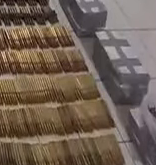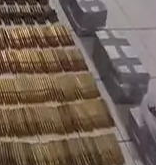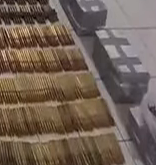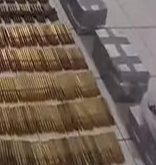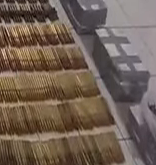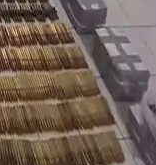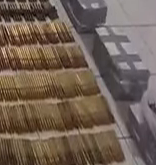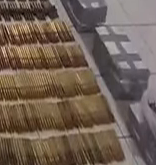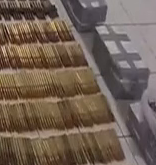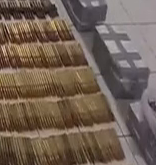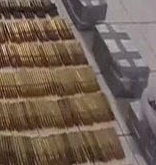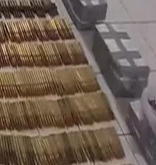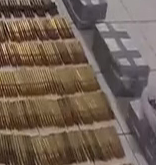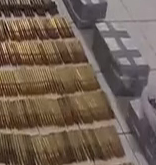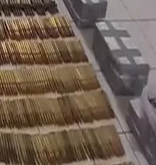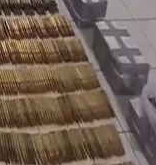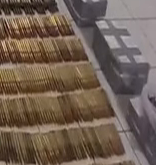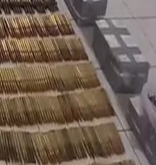17.633.726